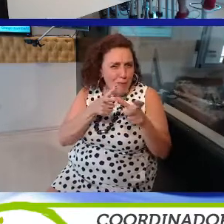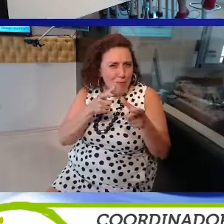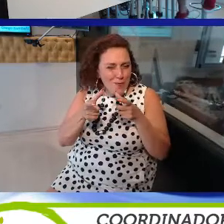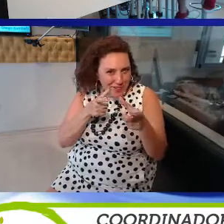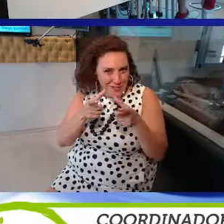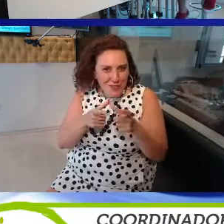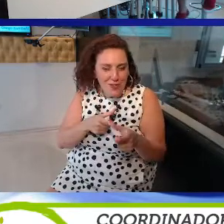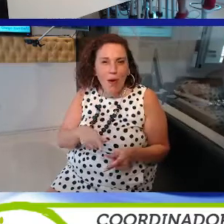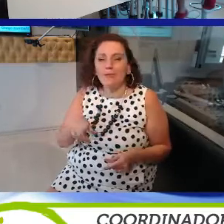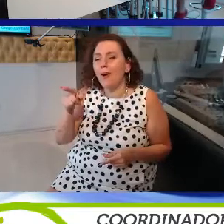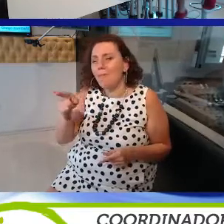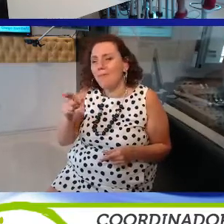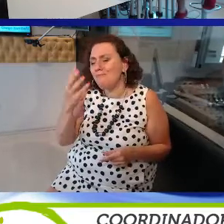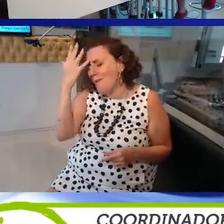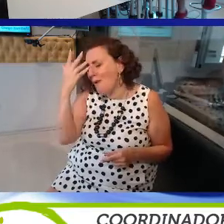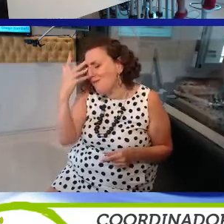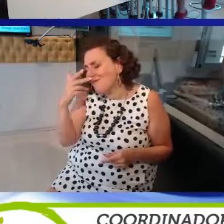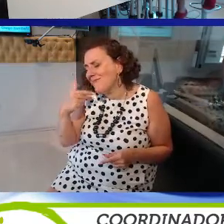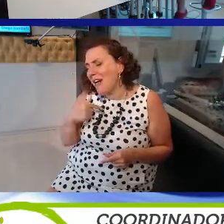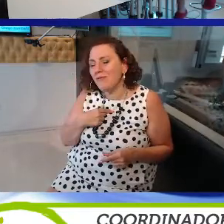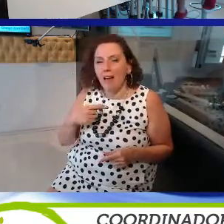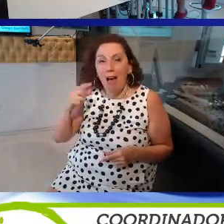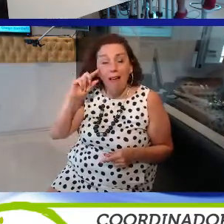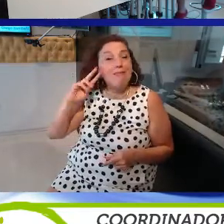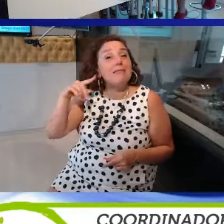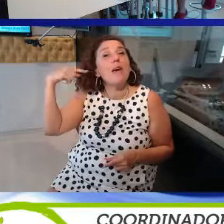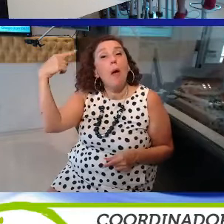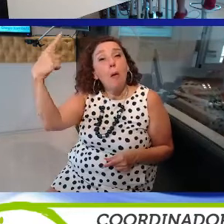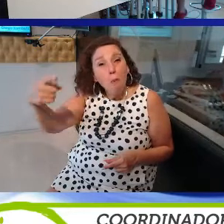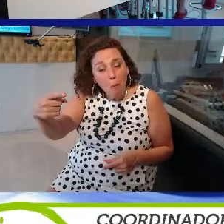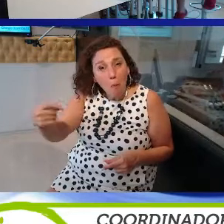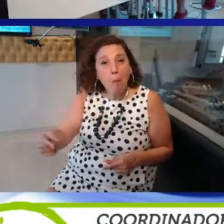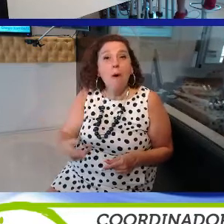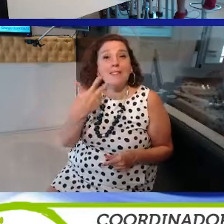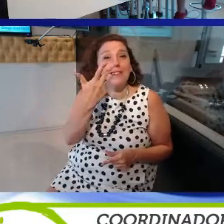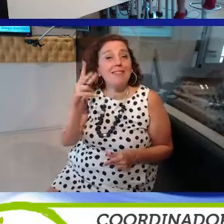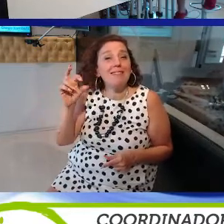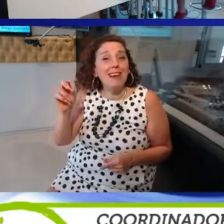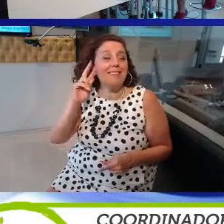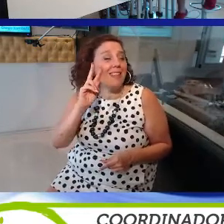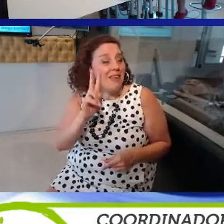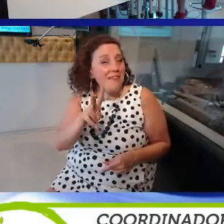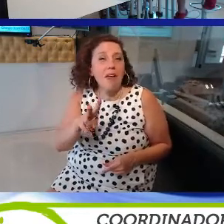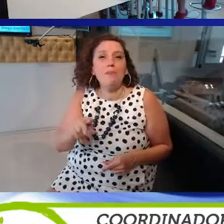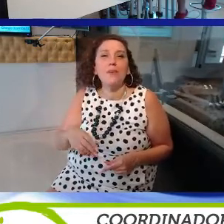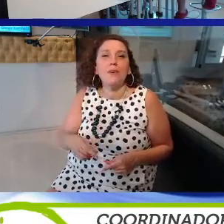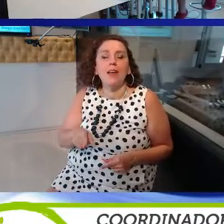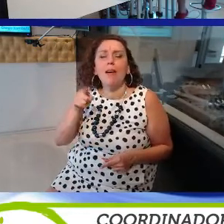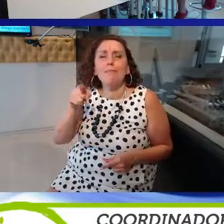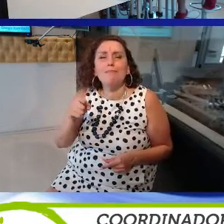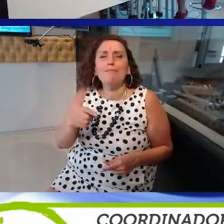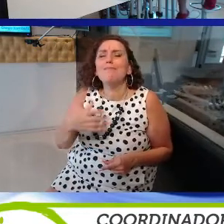espero que disfrutes de tus vacaciones y te vemos el 30. Muchas gracias. De nada, Diego, disfrutala, que te la